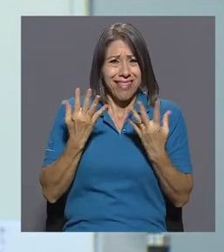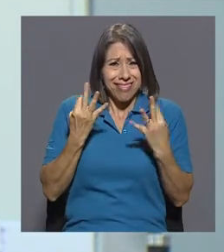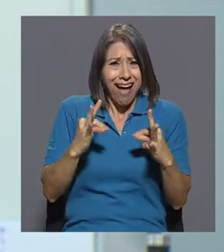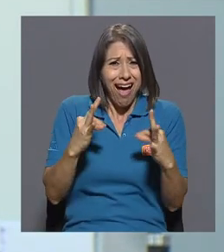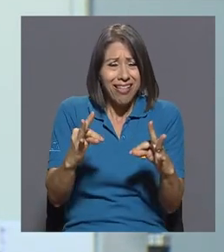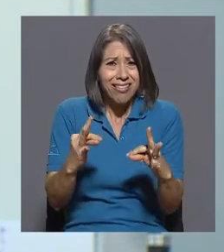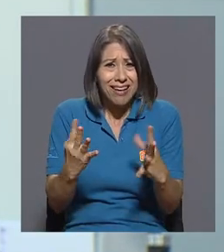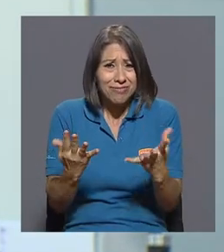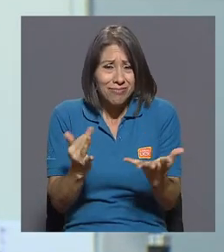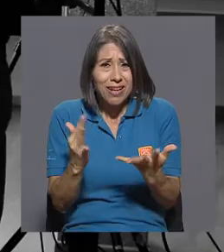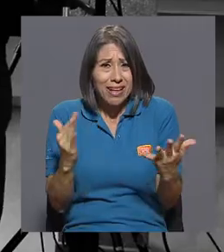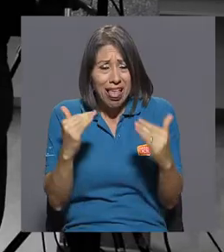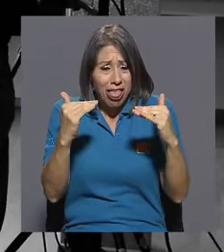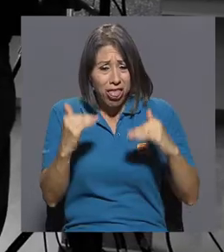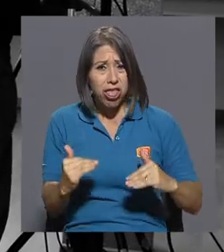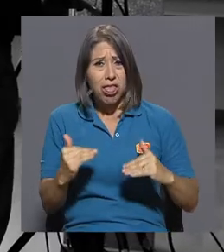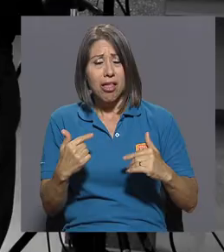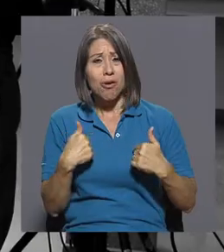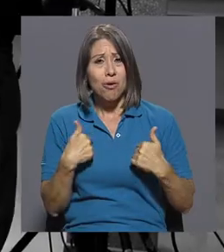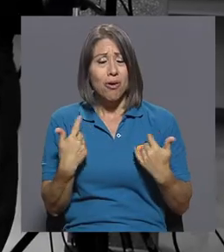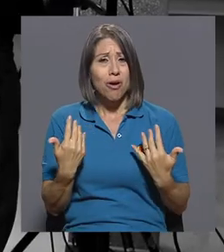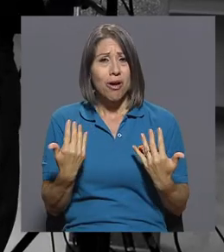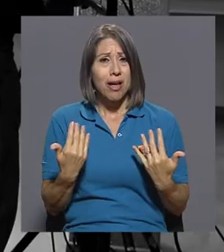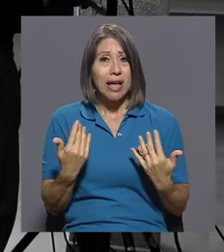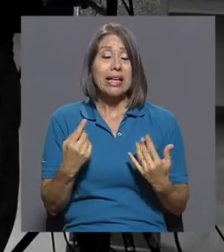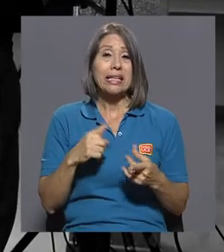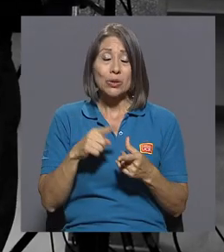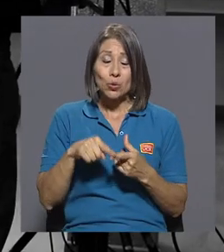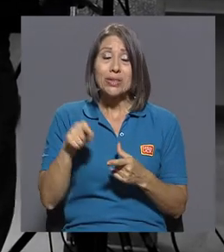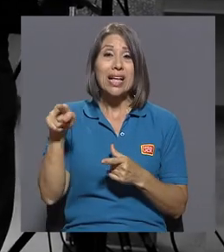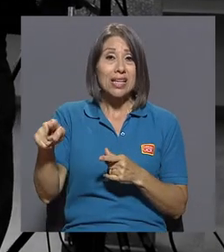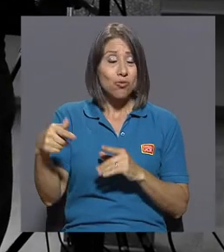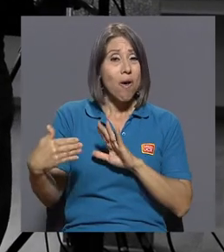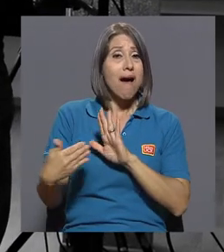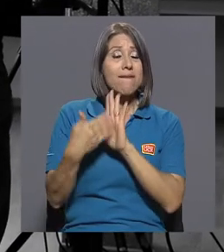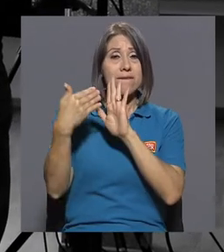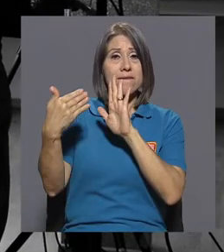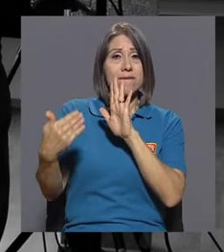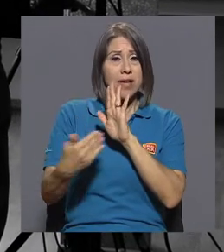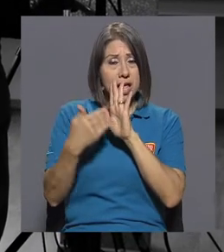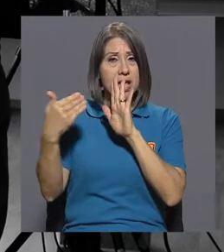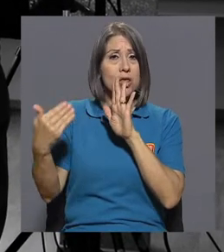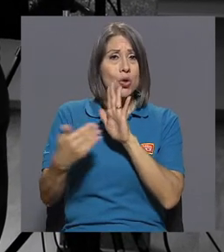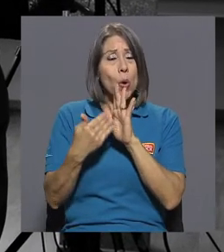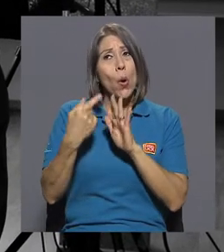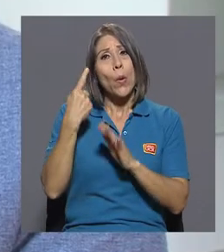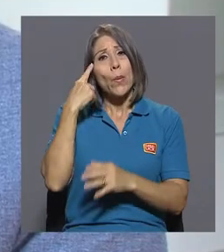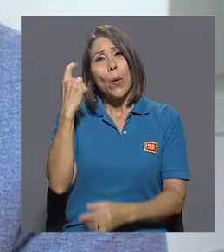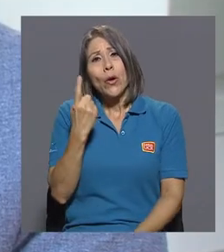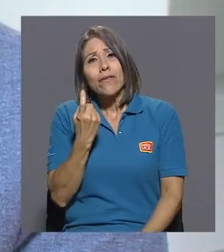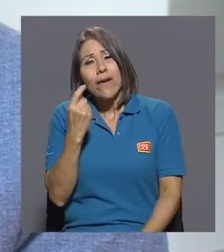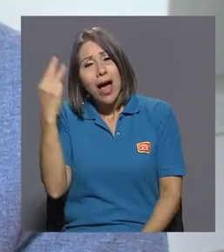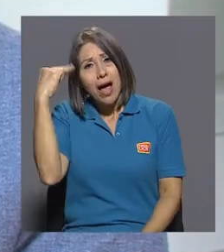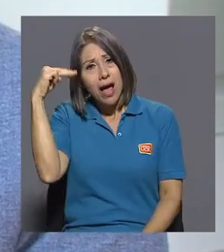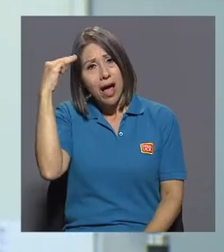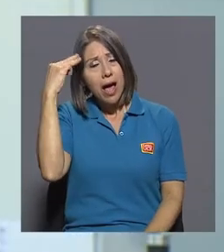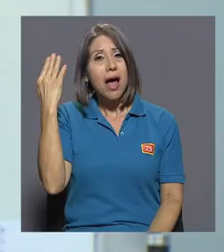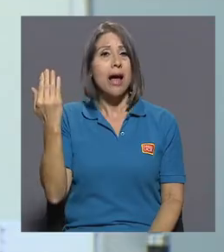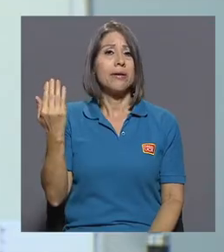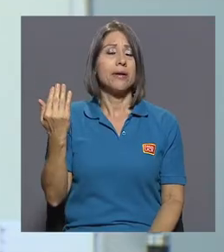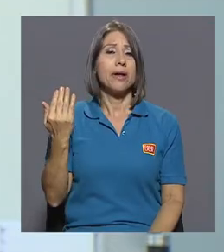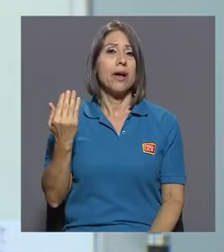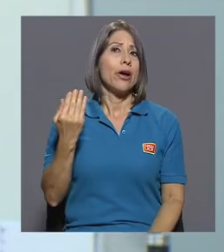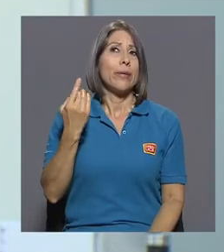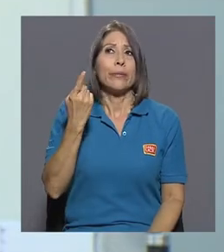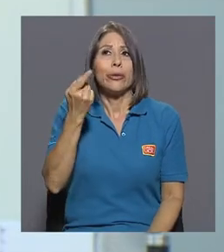forma. Entonces sí, fue una cosa que me afectó por inmadurez, por tonteras,